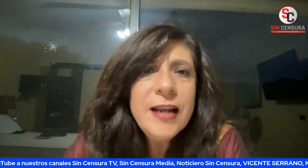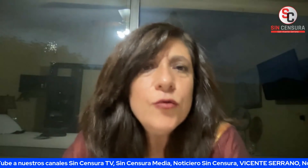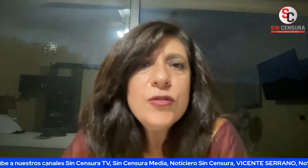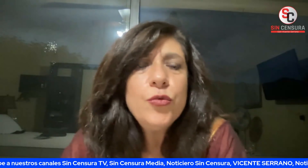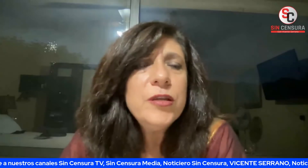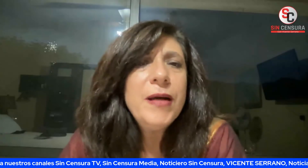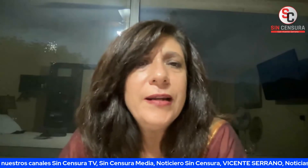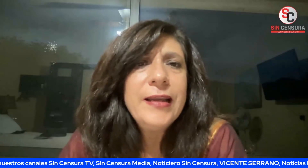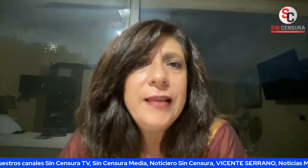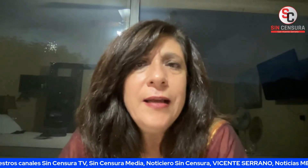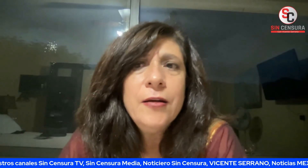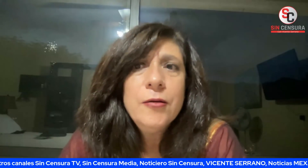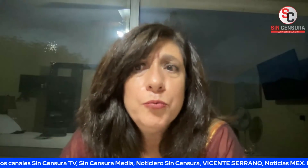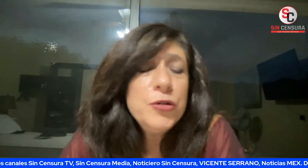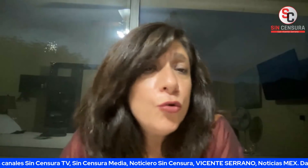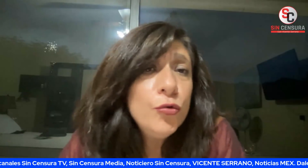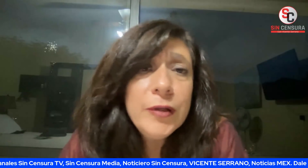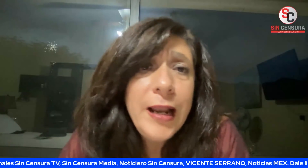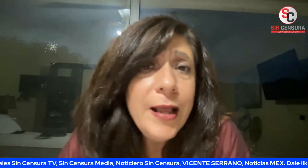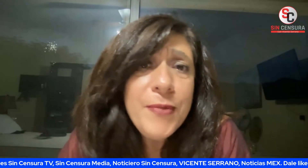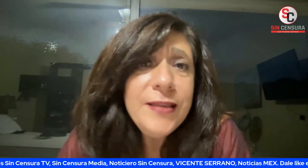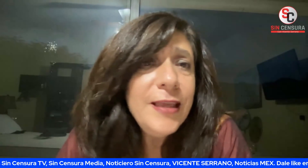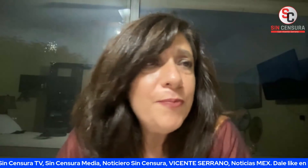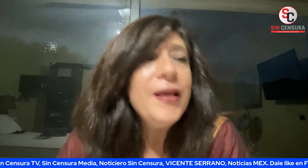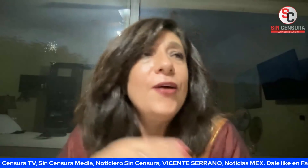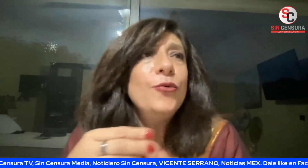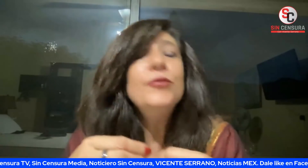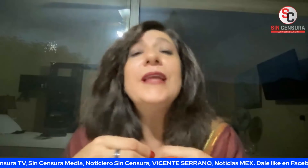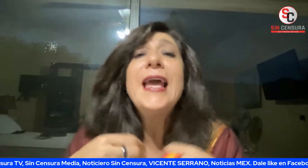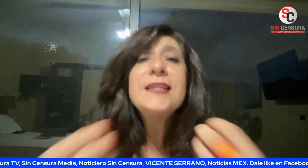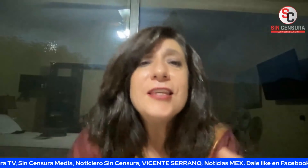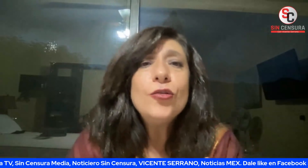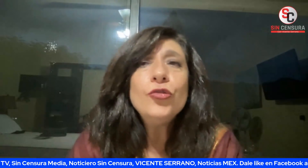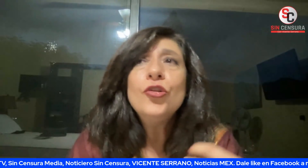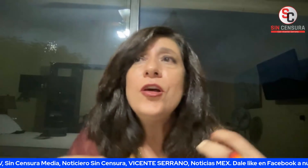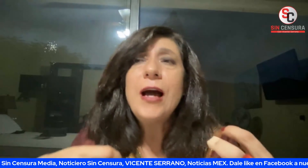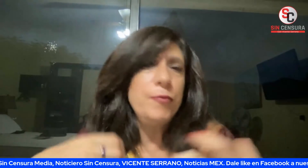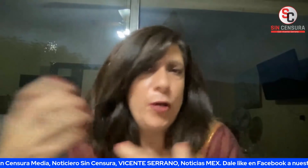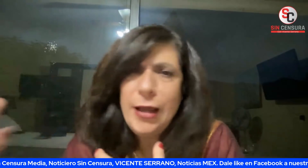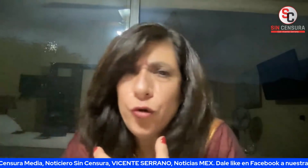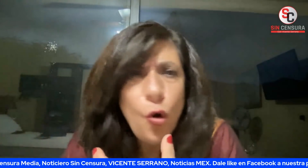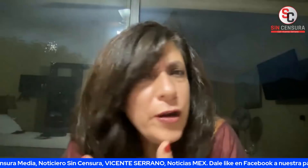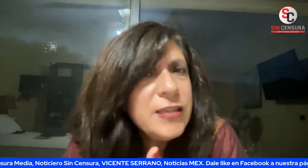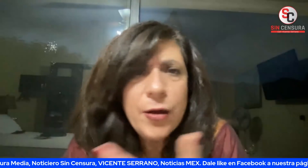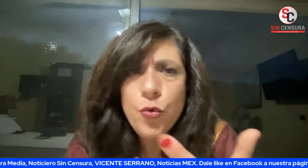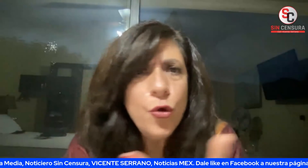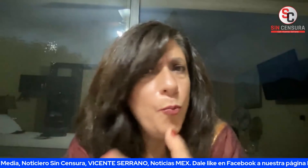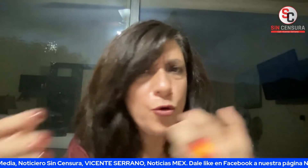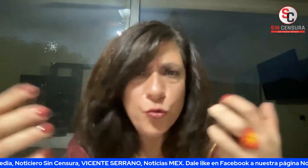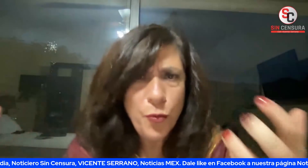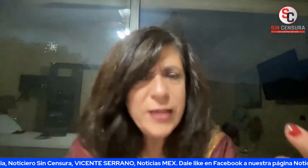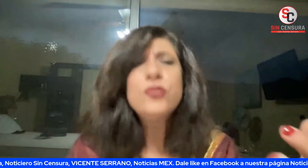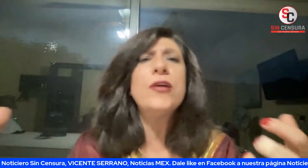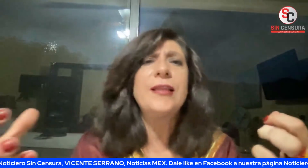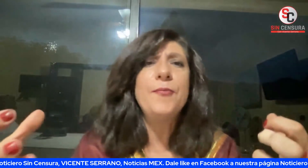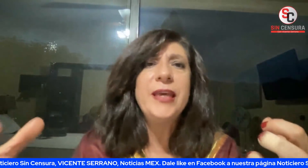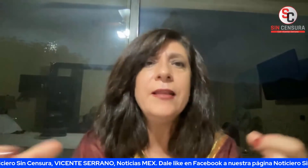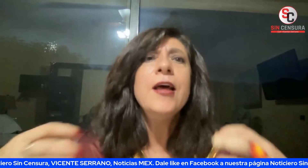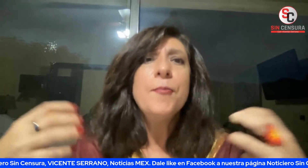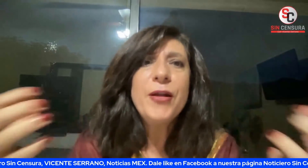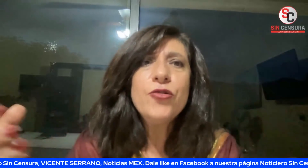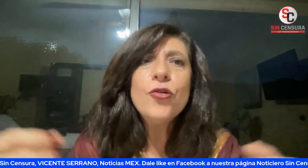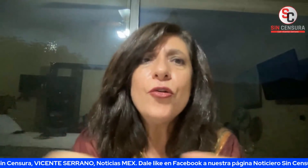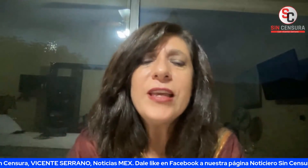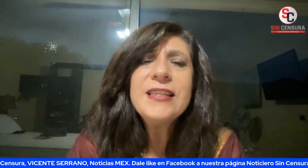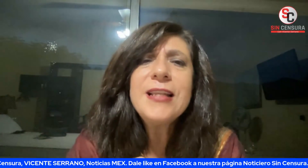está entrando a su última recta, pues con claramente un éxitos, errores seguro, por supuesto que